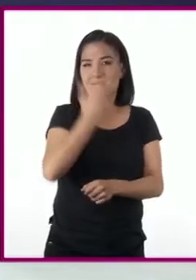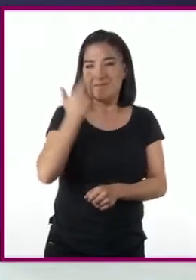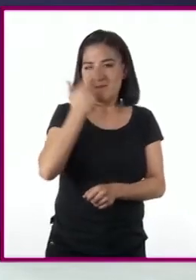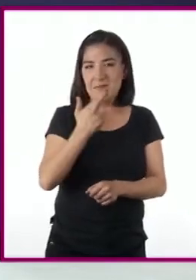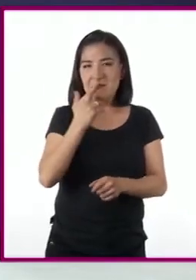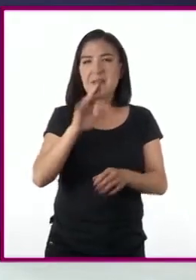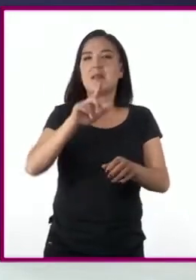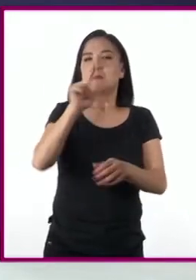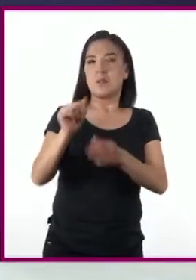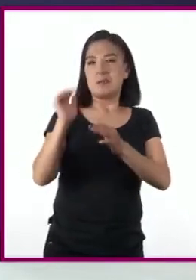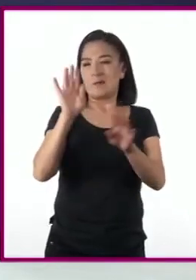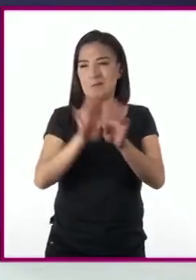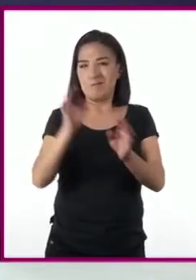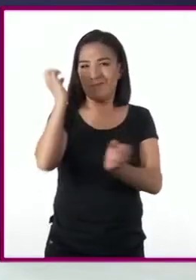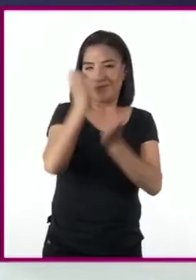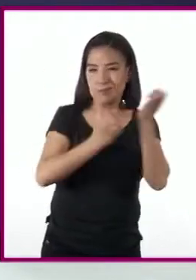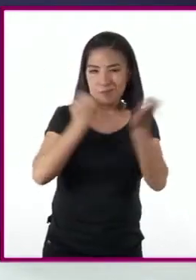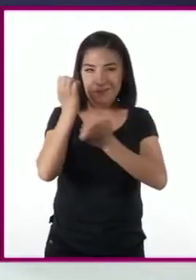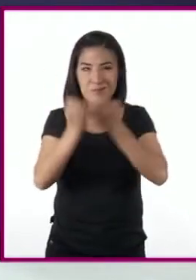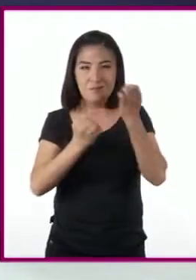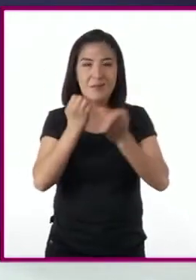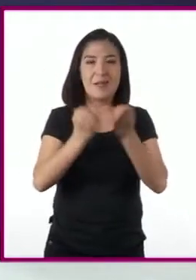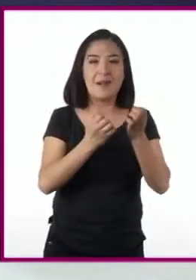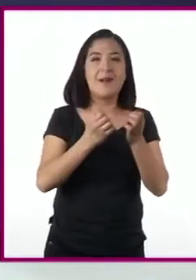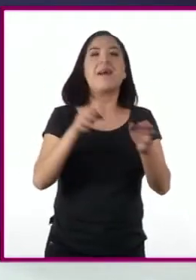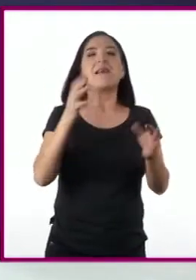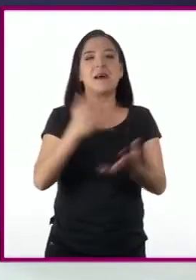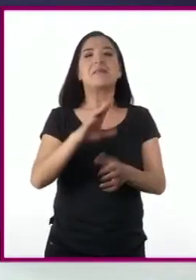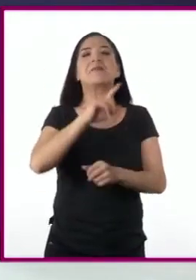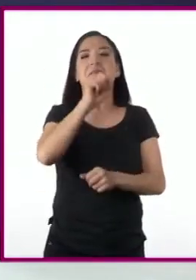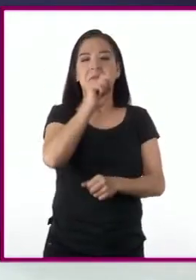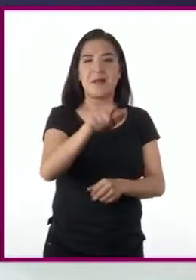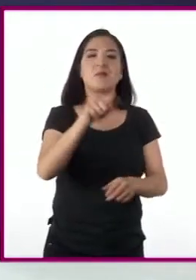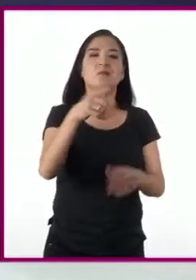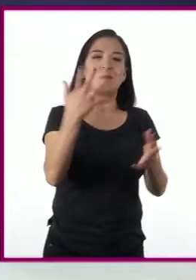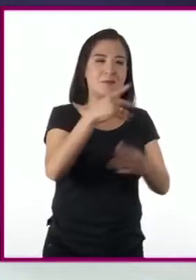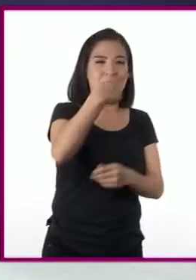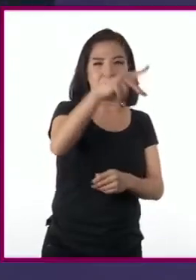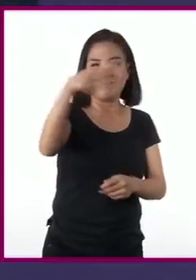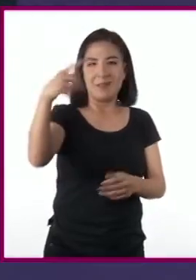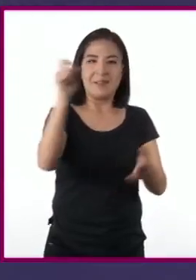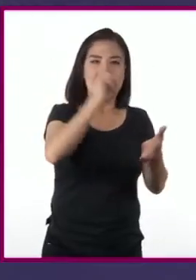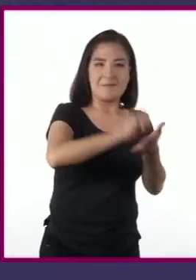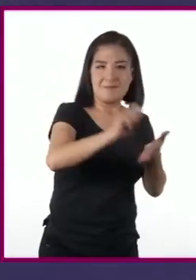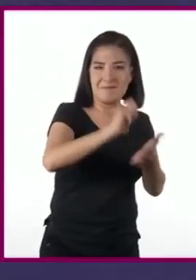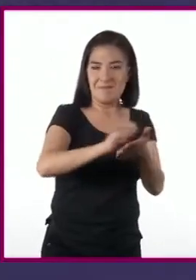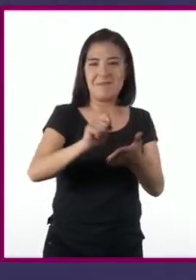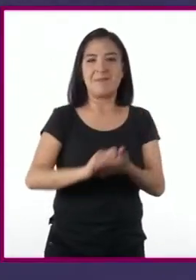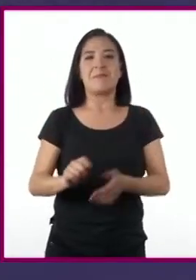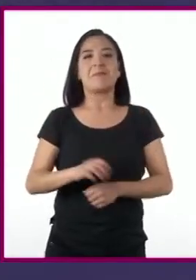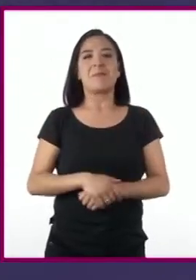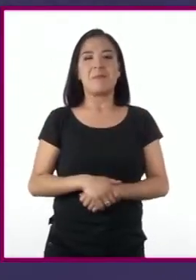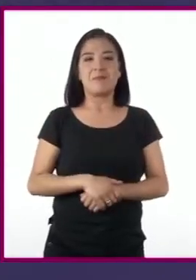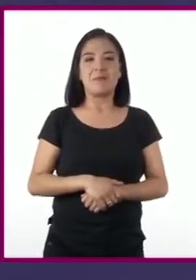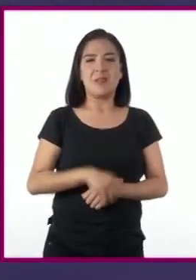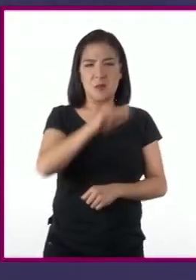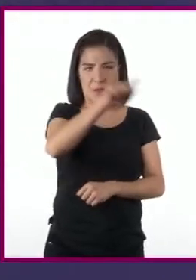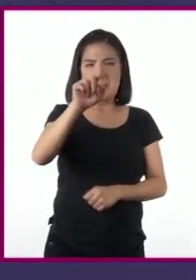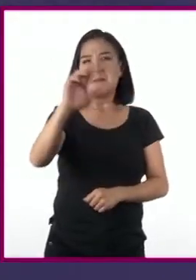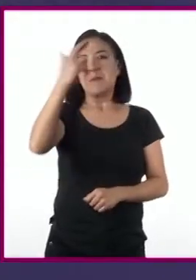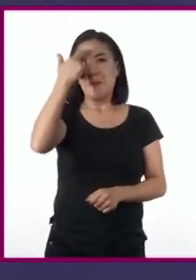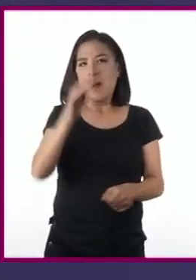han estudiado y en ocasiones han generado textos propios. ¿Recuerdan algún tipo de